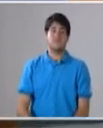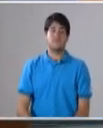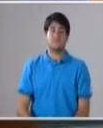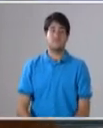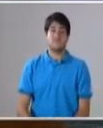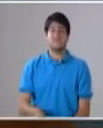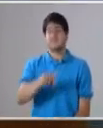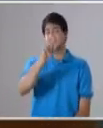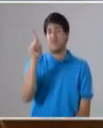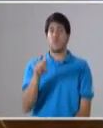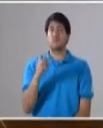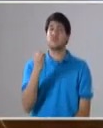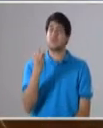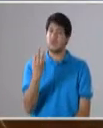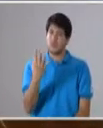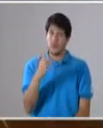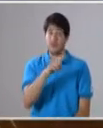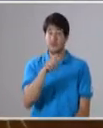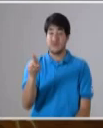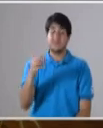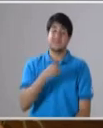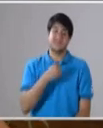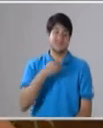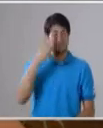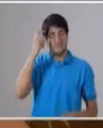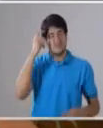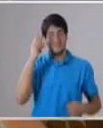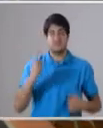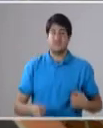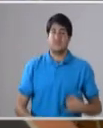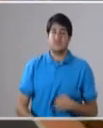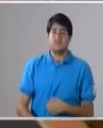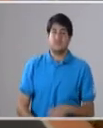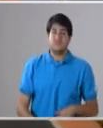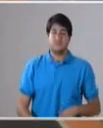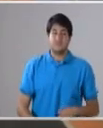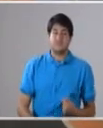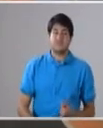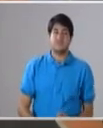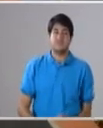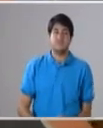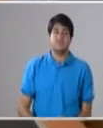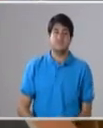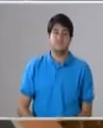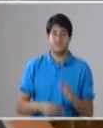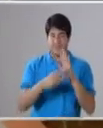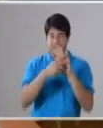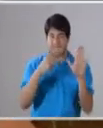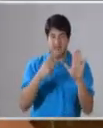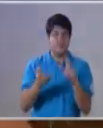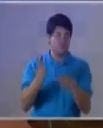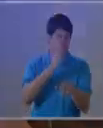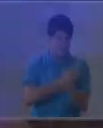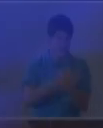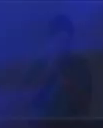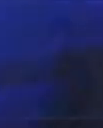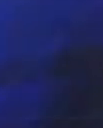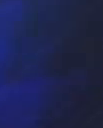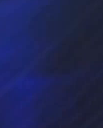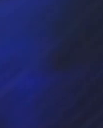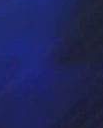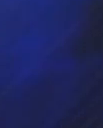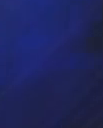¿Cuántos quieren escuchar? Ahora, fíjese bien. Mire pues. El versículo anterior que le puse decía: